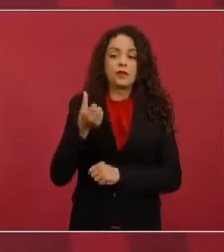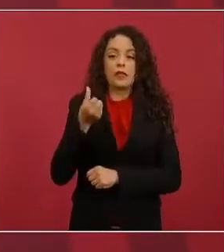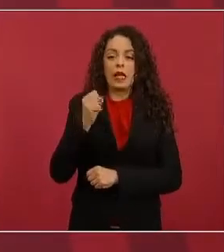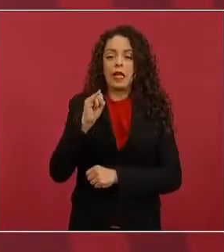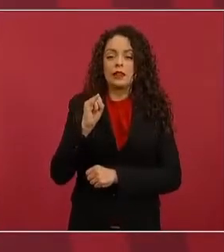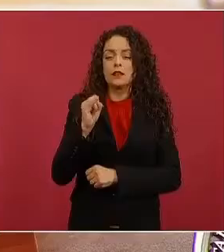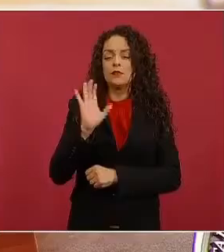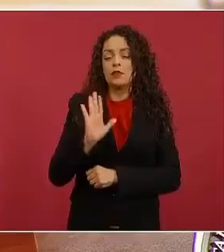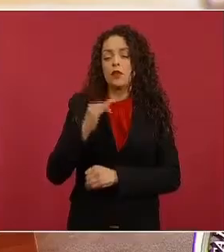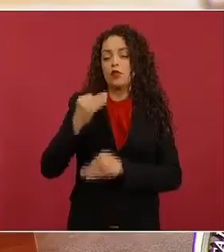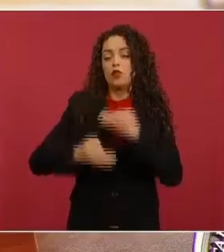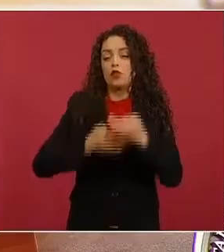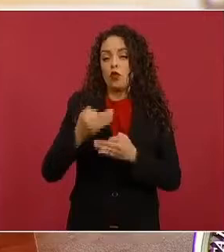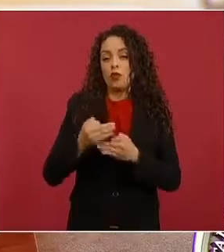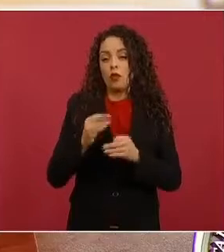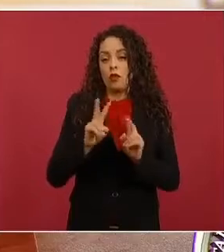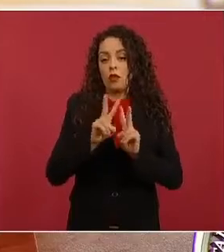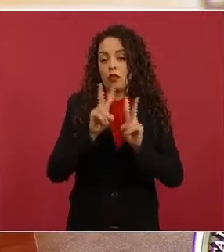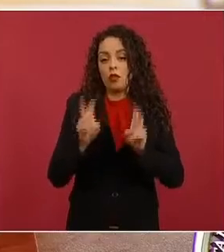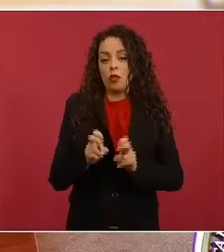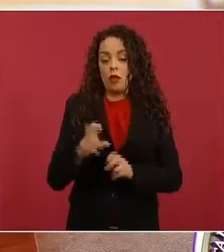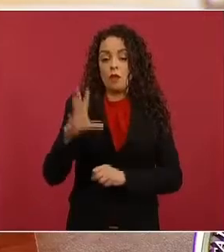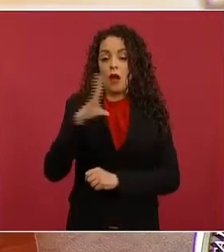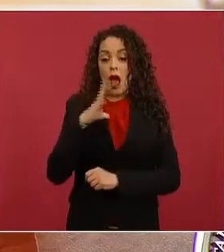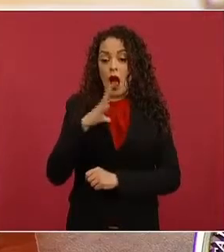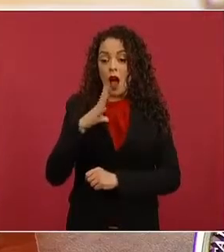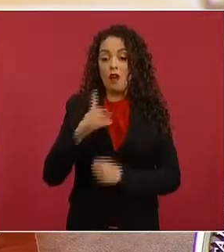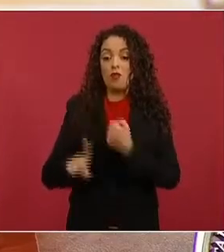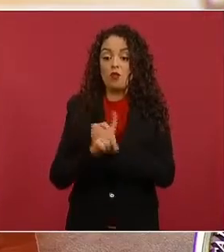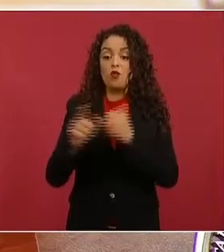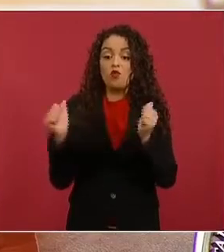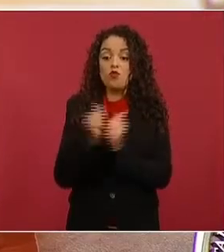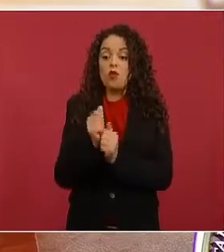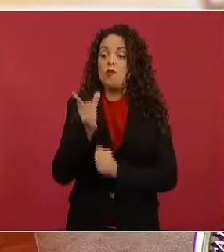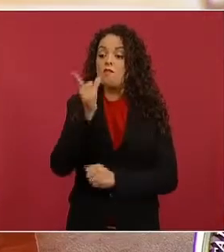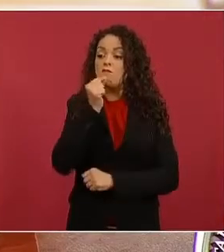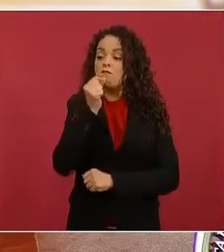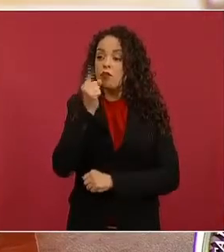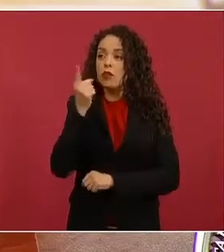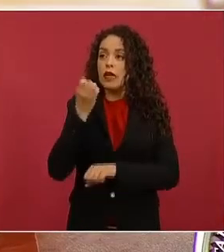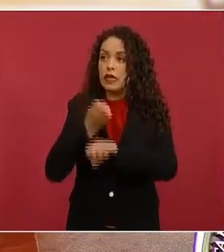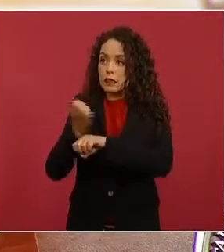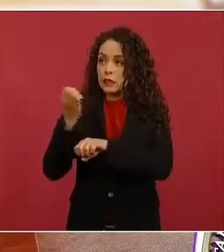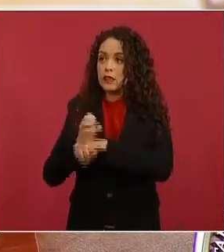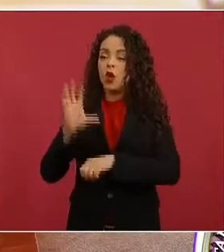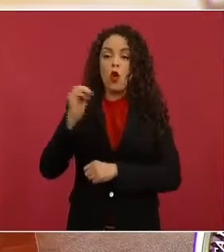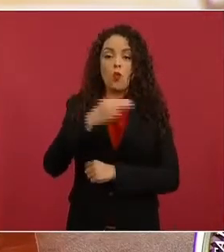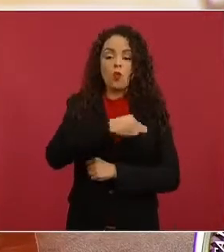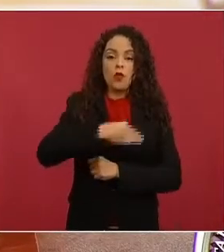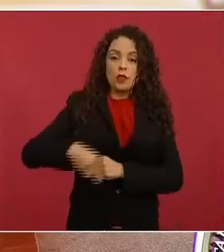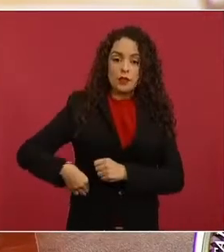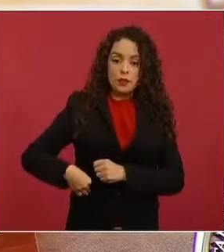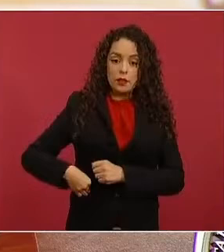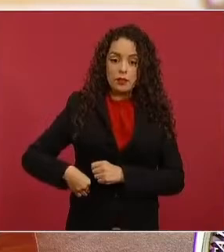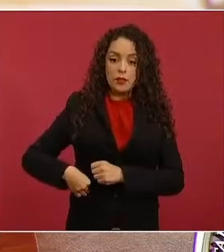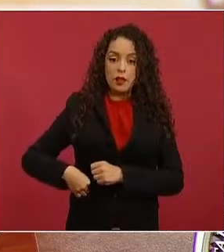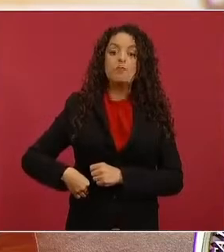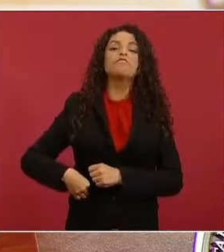asuntos donde intervienen policías estatales, municipales, la Fiscalía